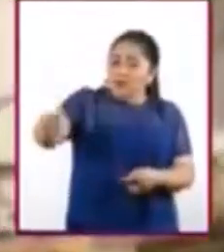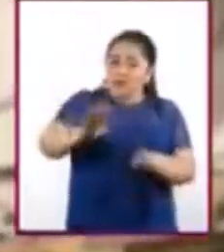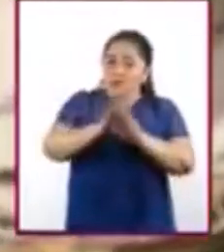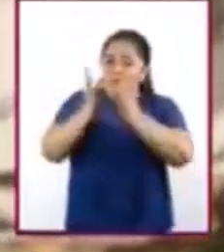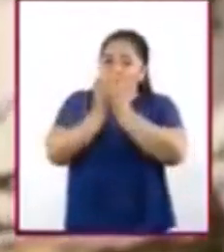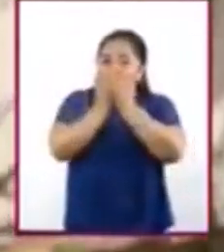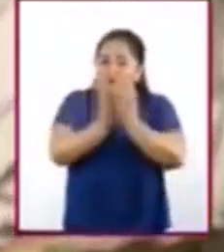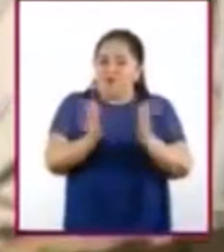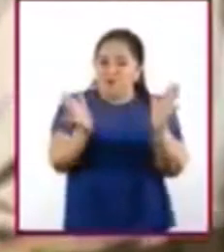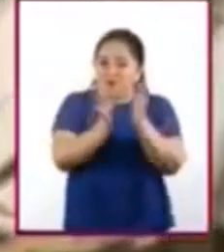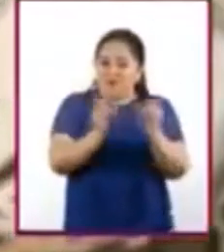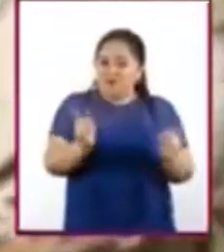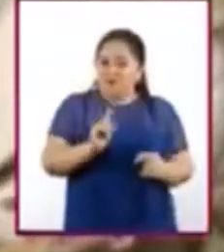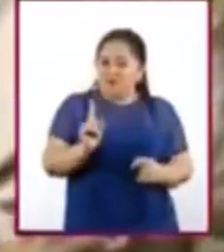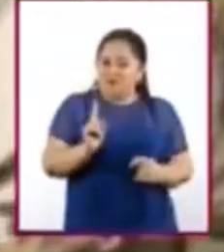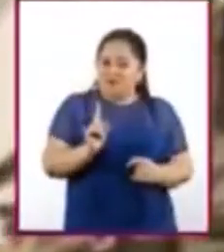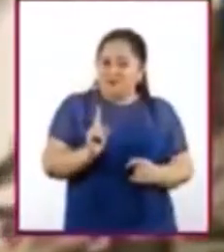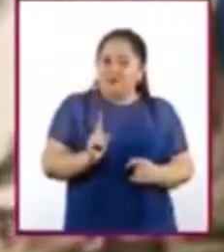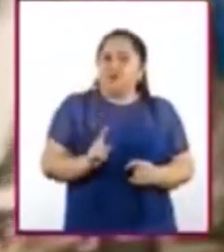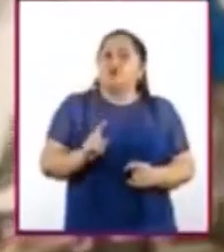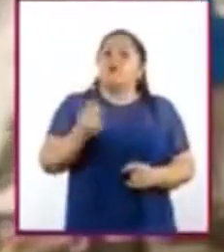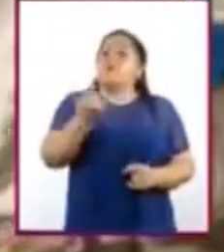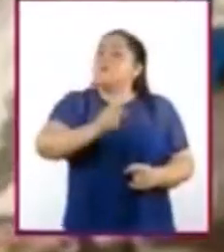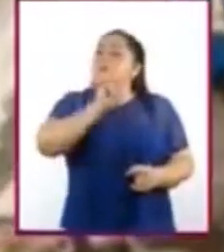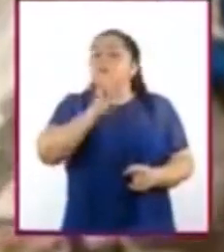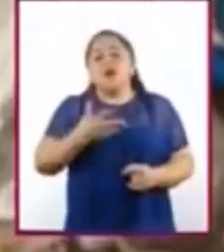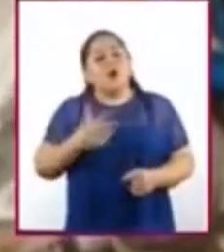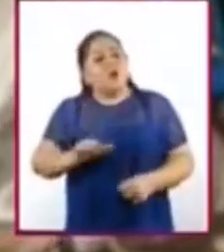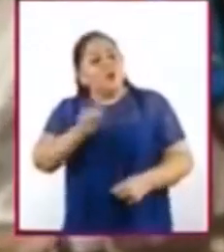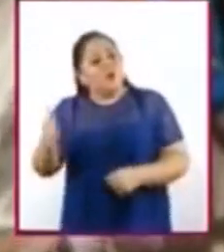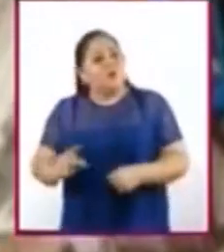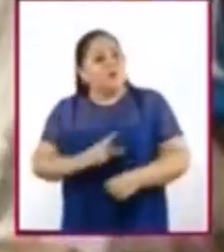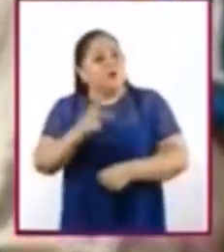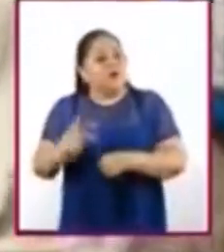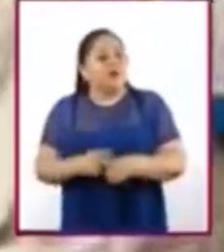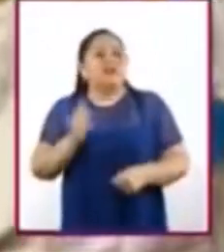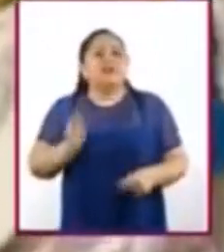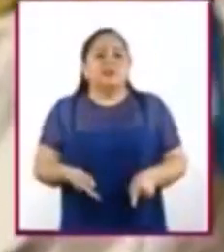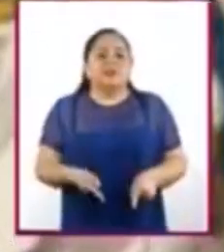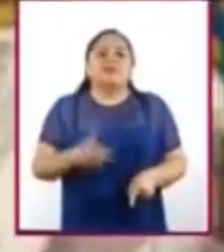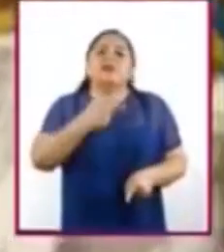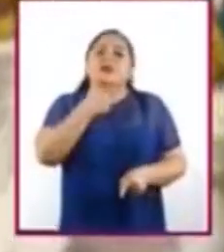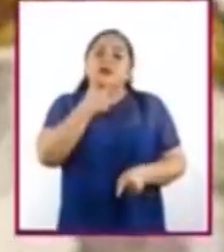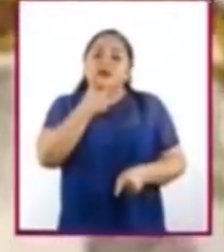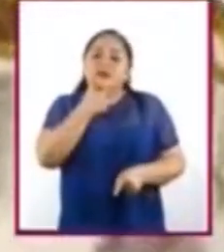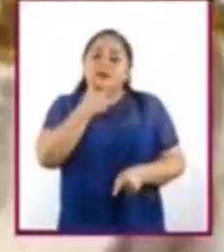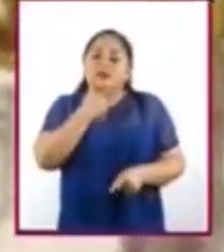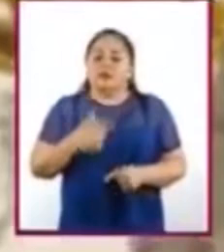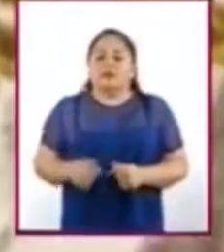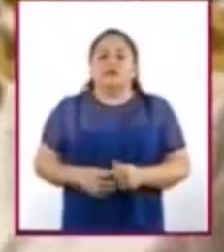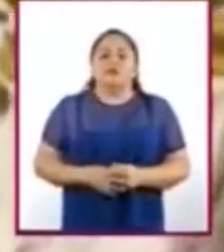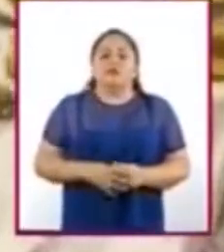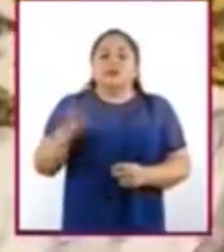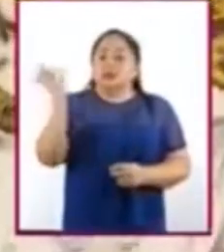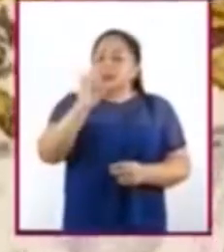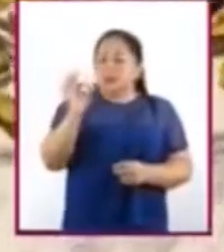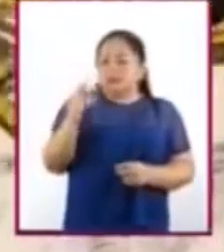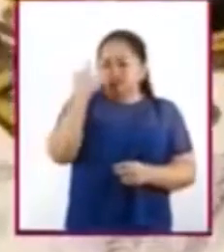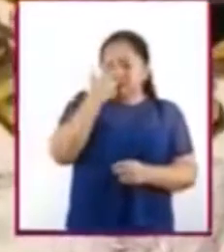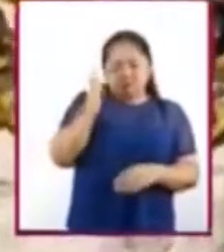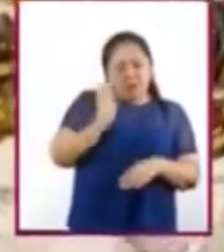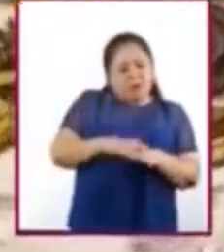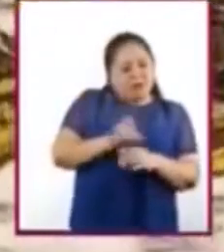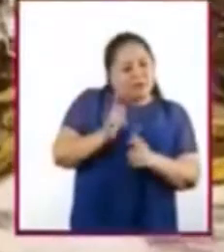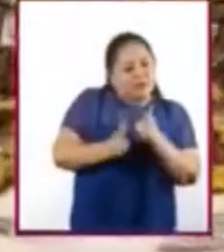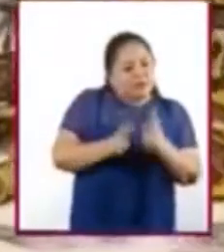de alguien que come barcos franceses, sino que hay otro país, que es Inglaterra. Si observamos con más